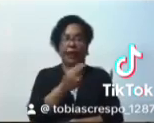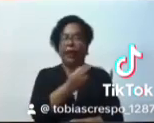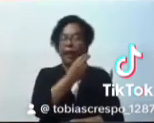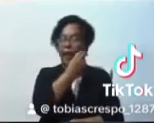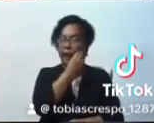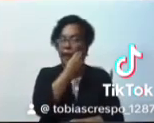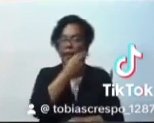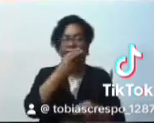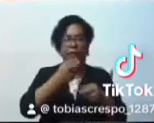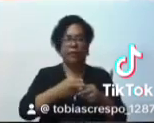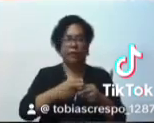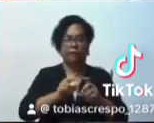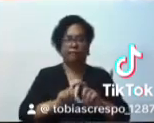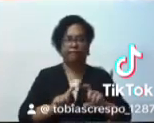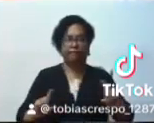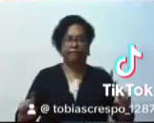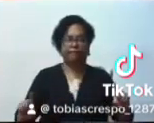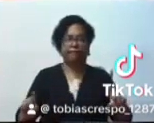Hermano,